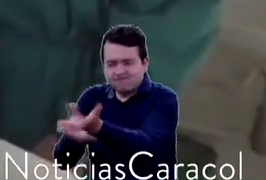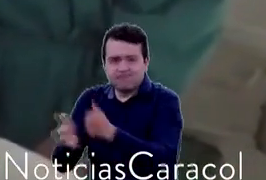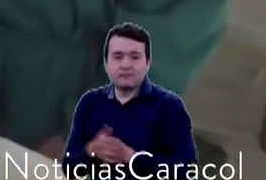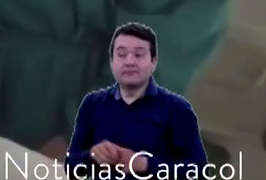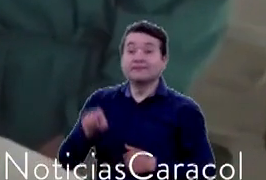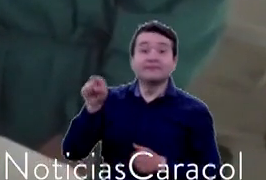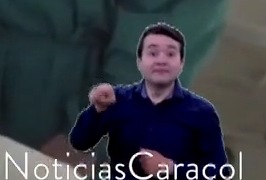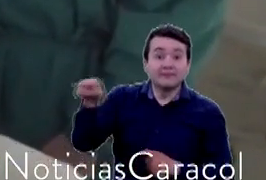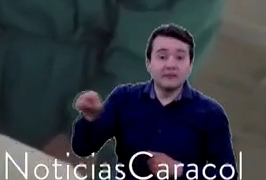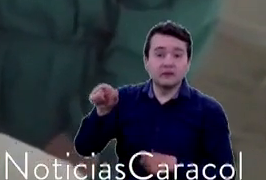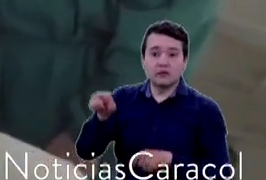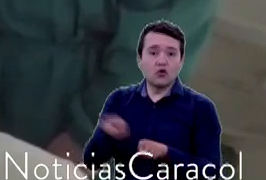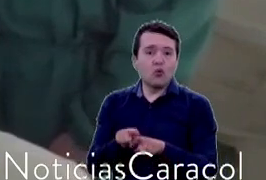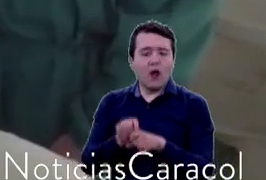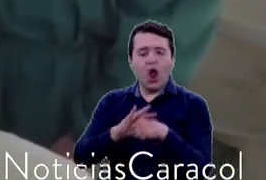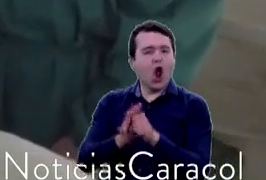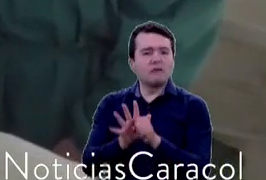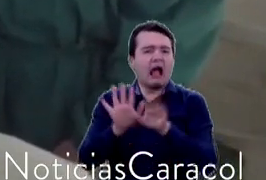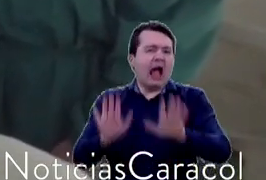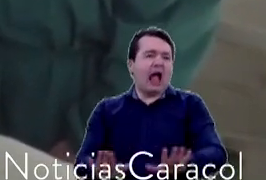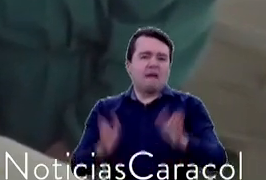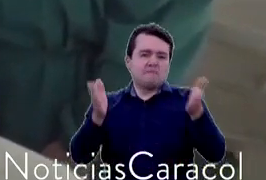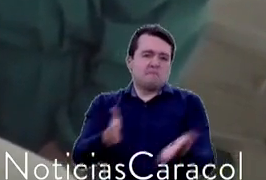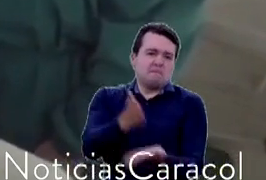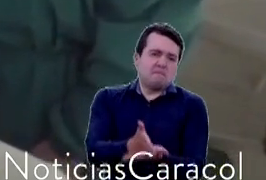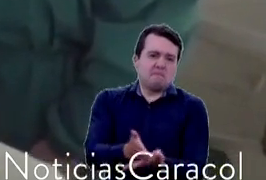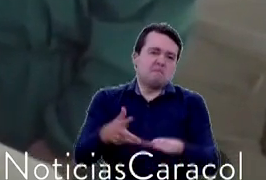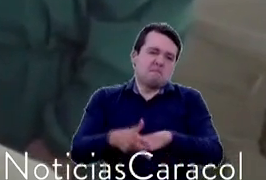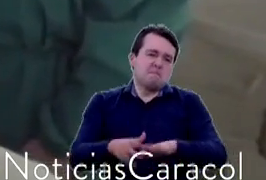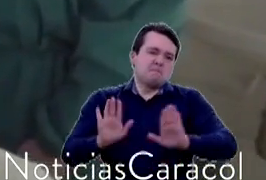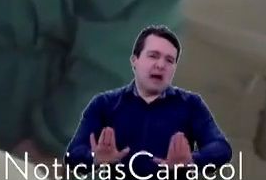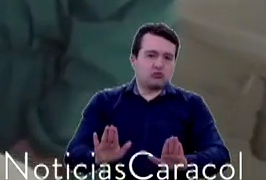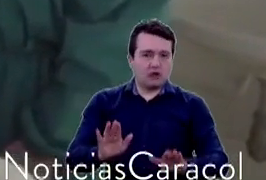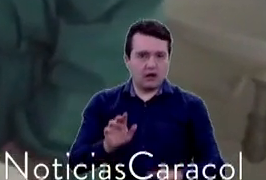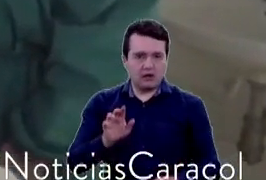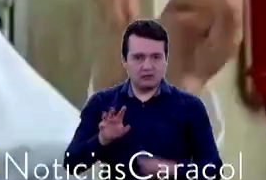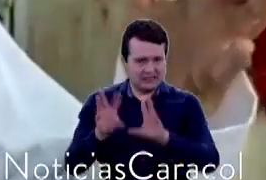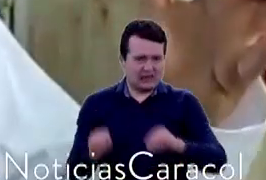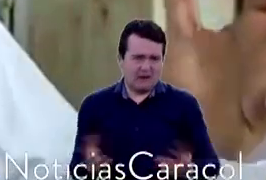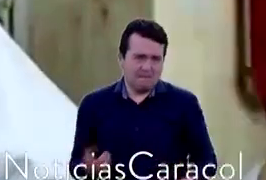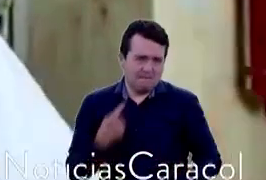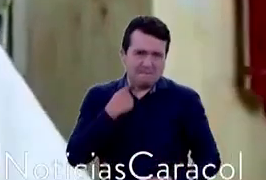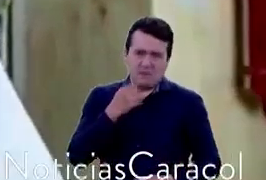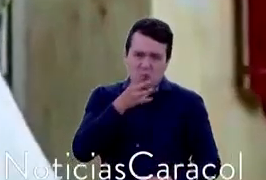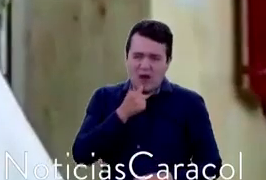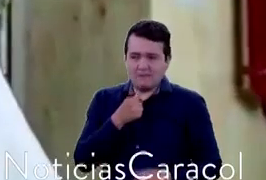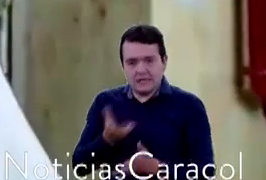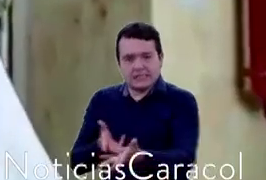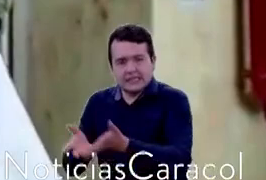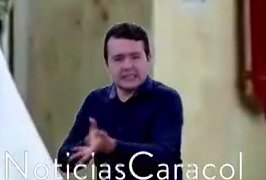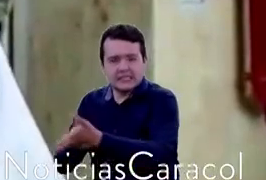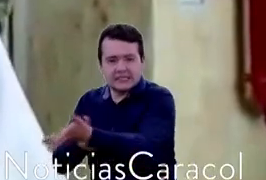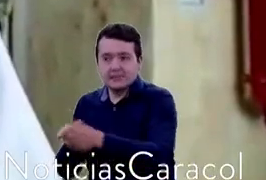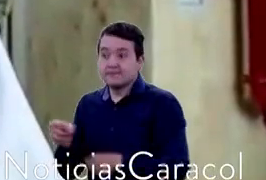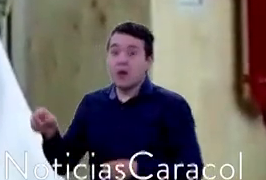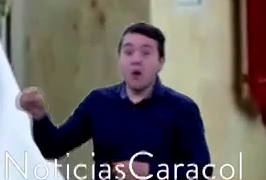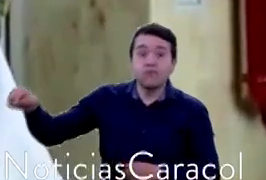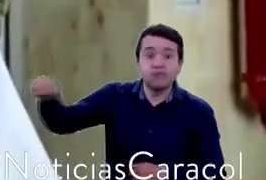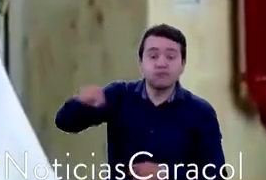las 24 horas. Se le rompe uno el alma, se le rompe ver que aquí están atendiendo personal